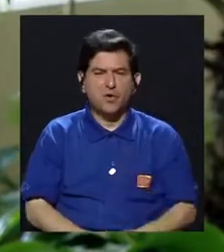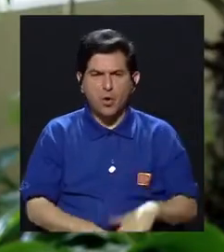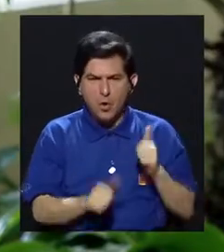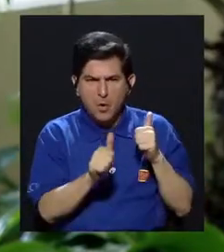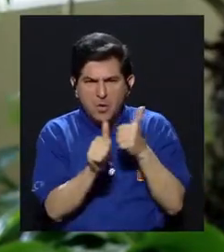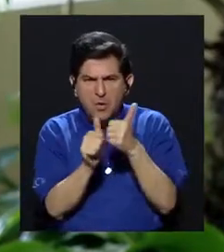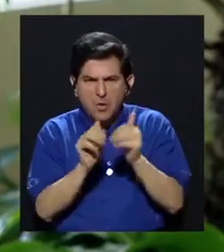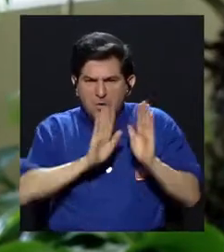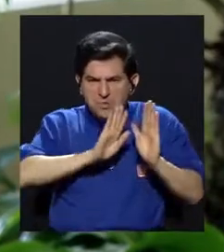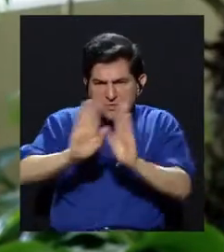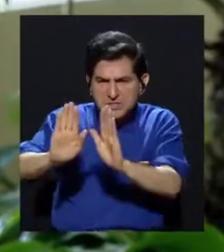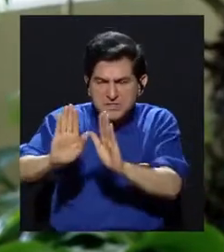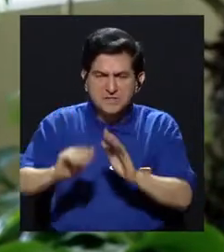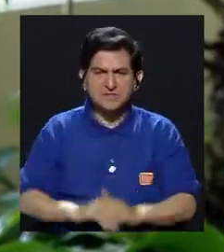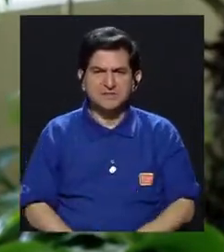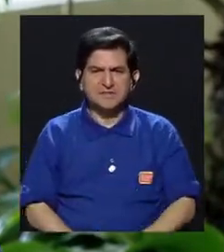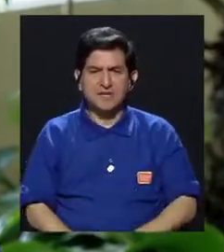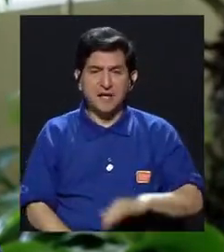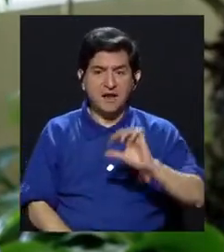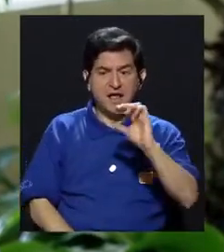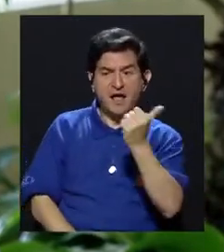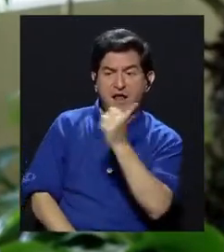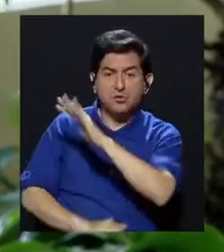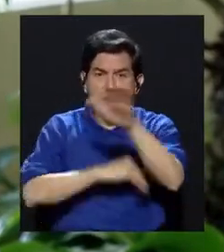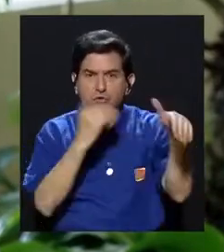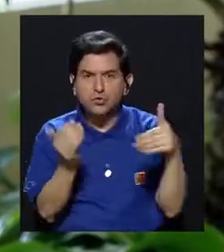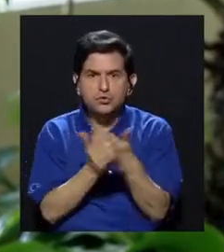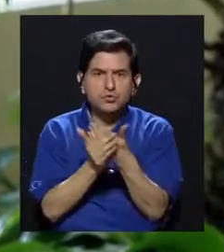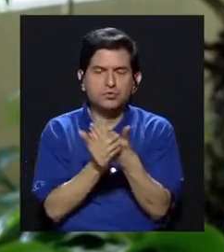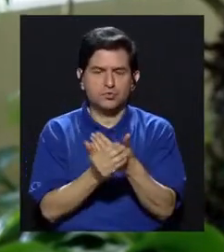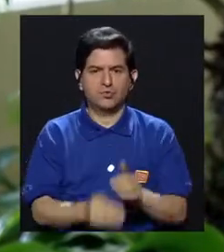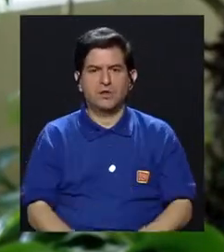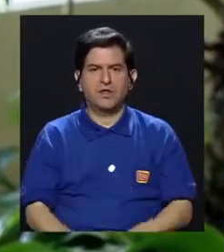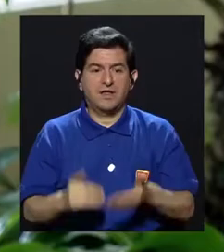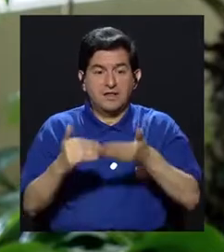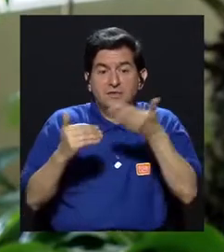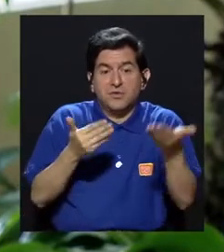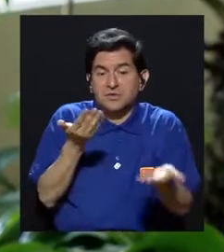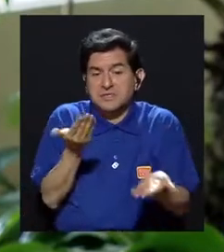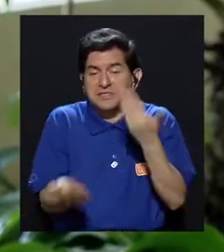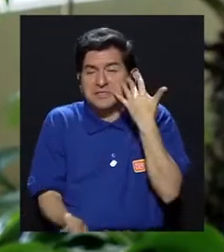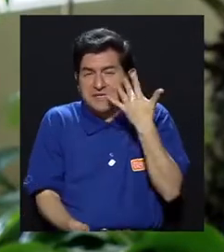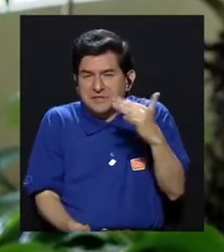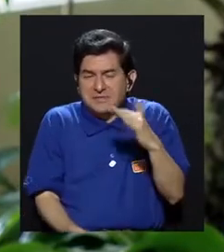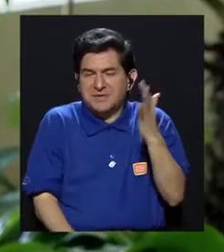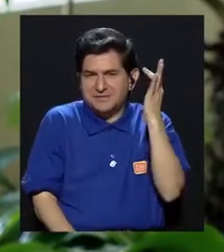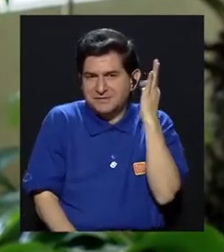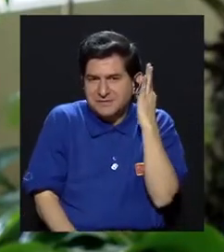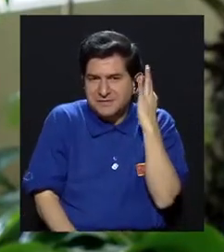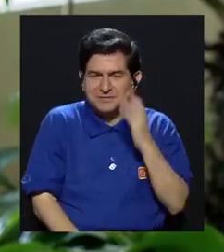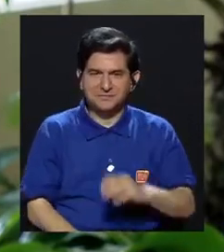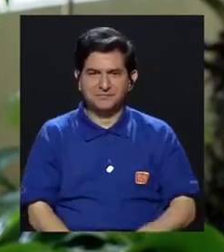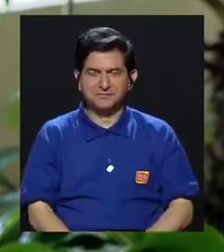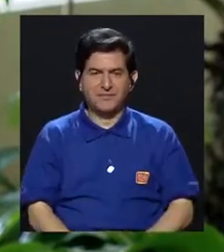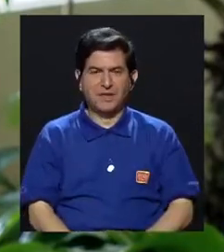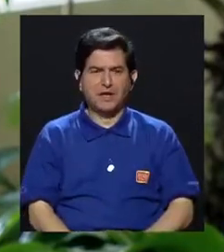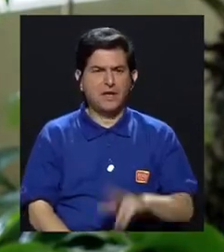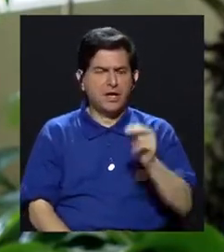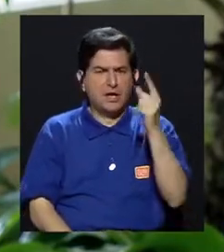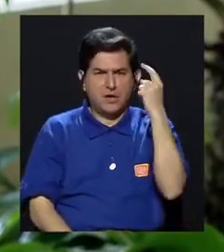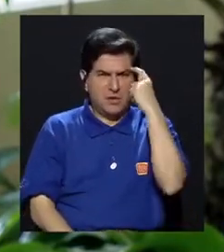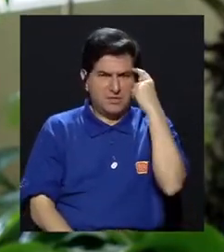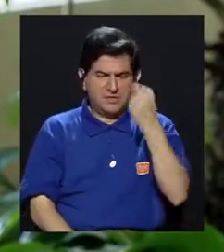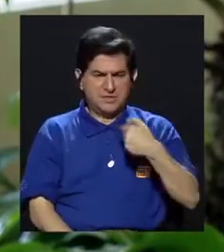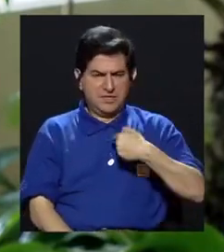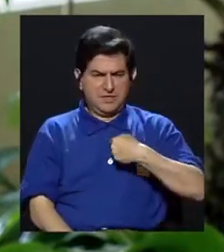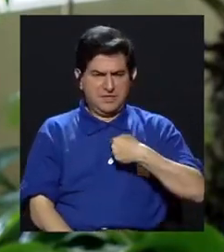perseguir o repudiar en los otros todo aquello que podría parecer femenino, ¿verdad? Para que no piensen